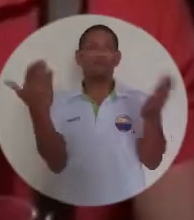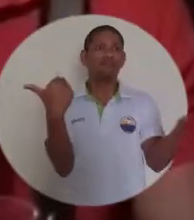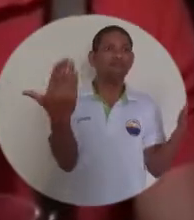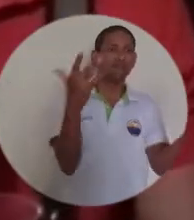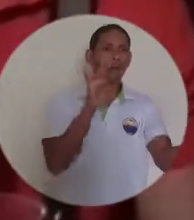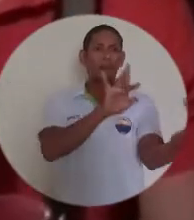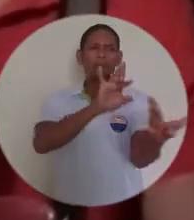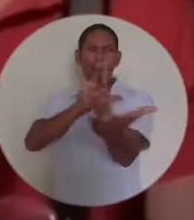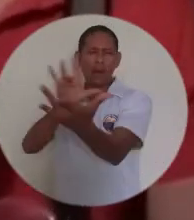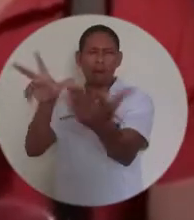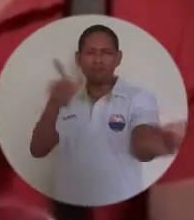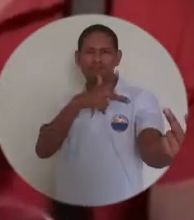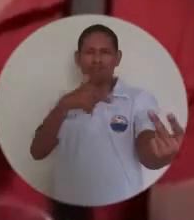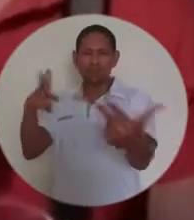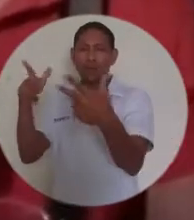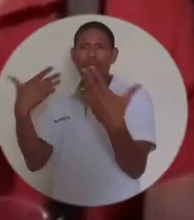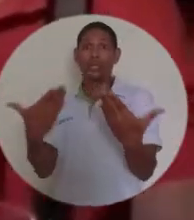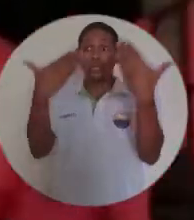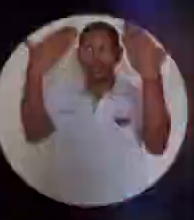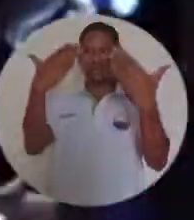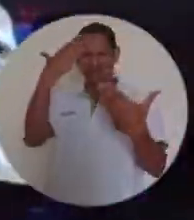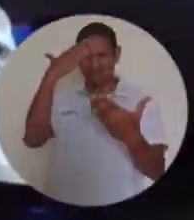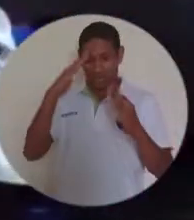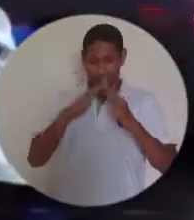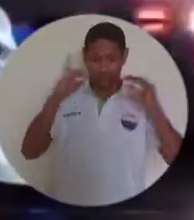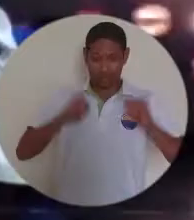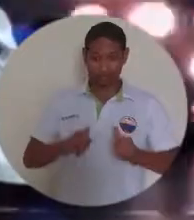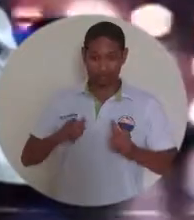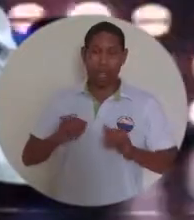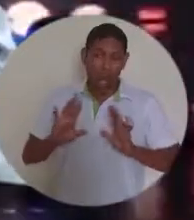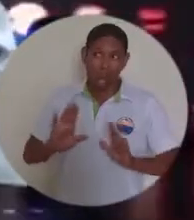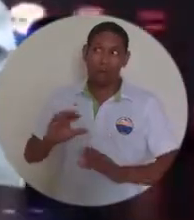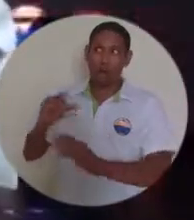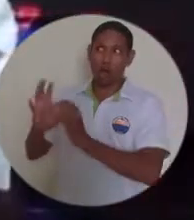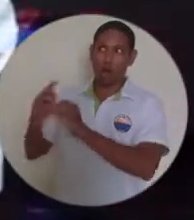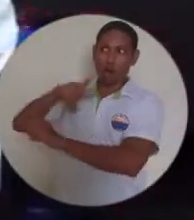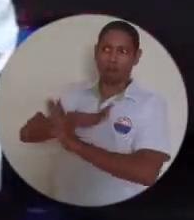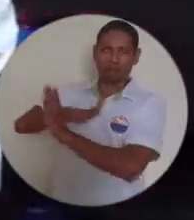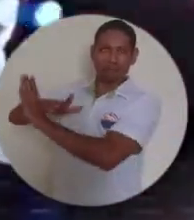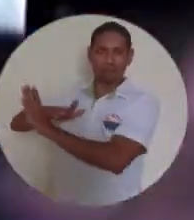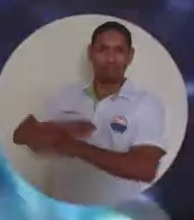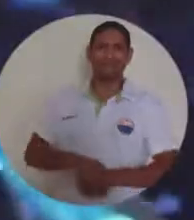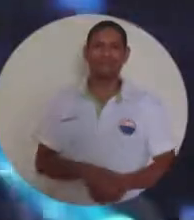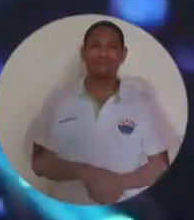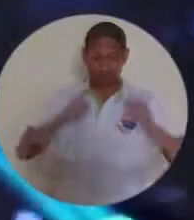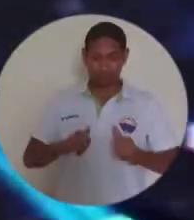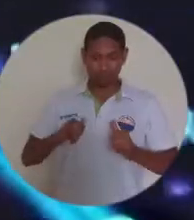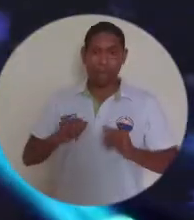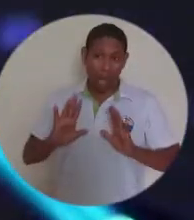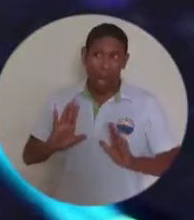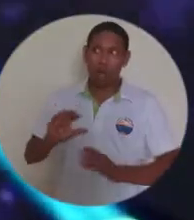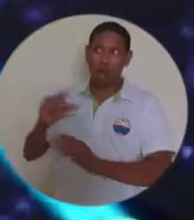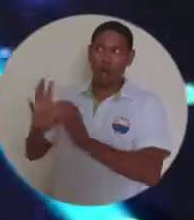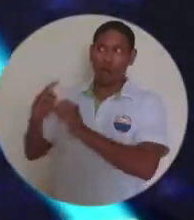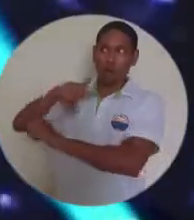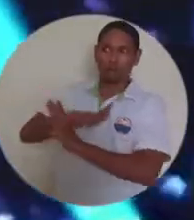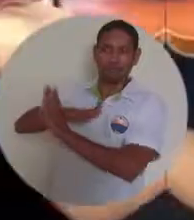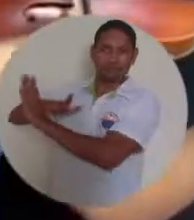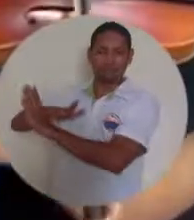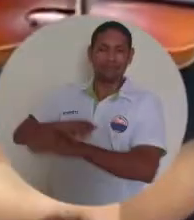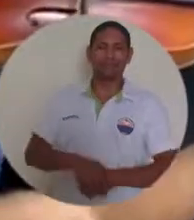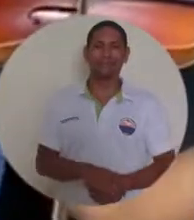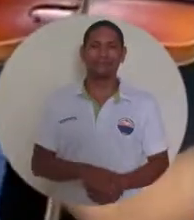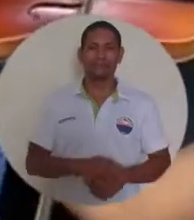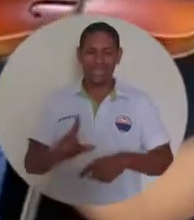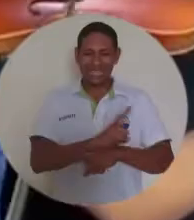para de esta forma poder mitigar la propagación del COVID-19. A la jornada de cierre de la Semana Cultural